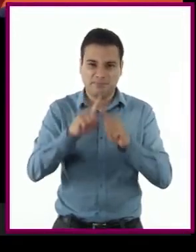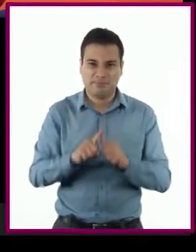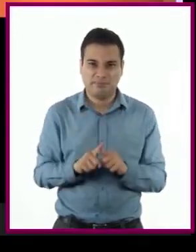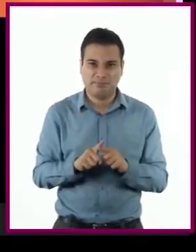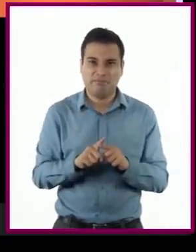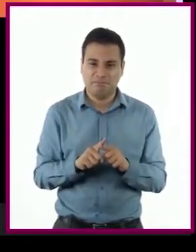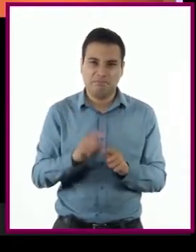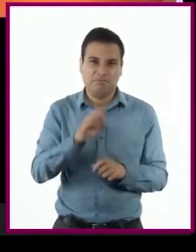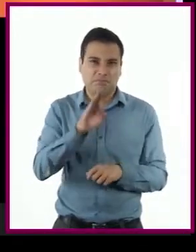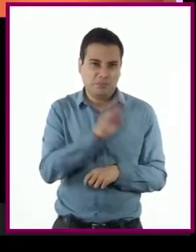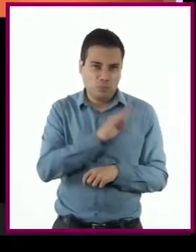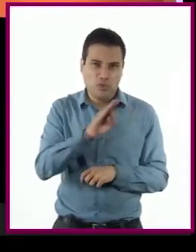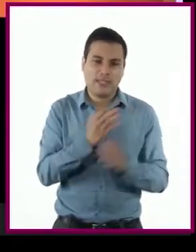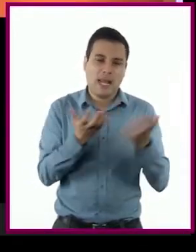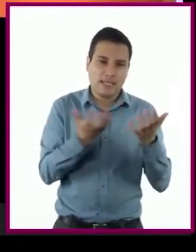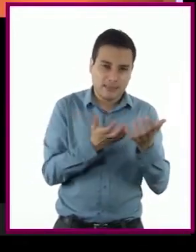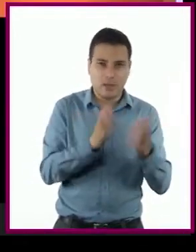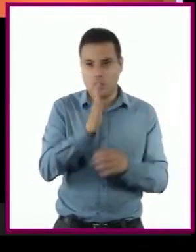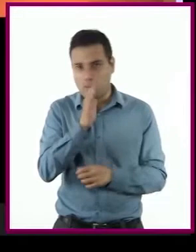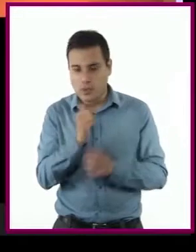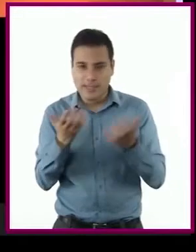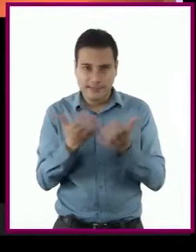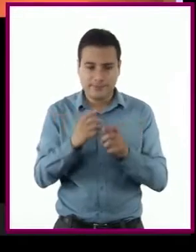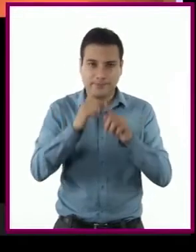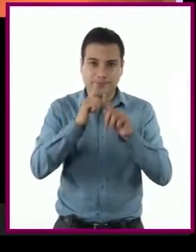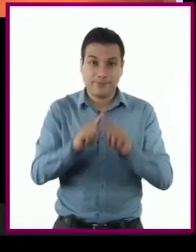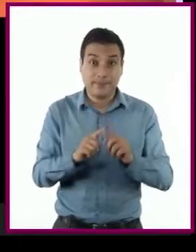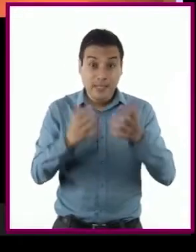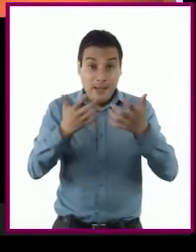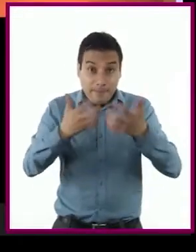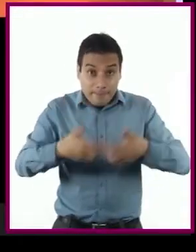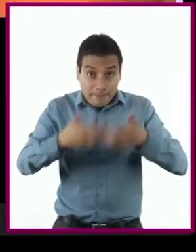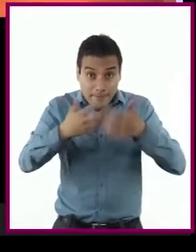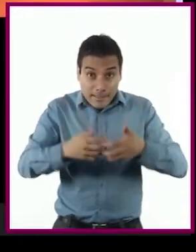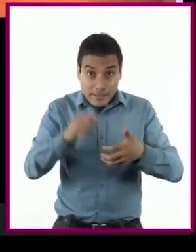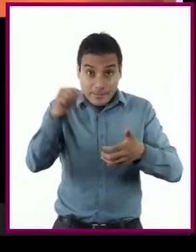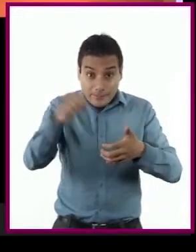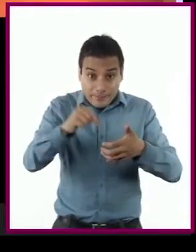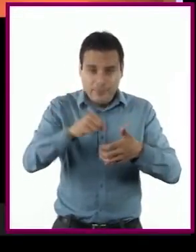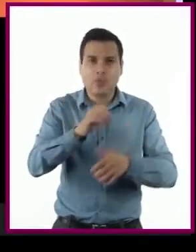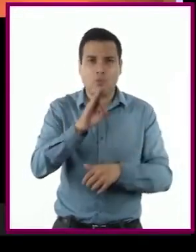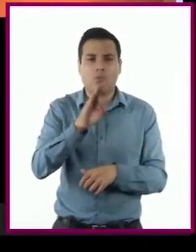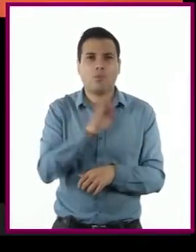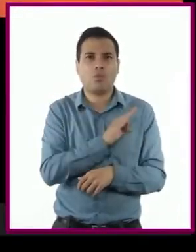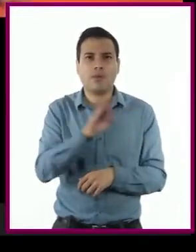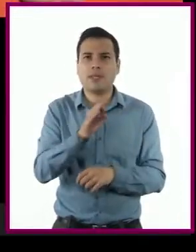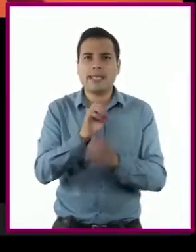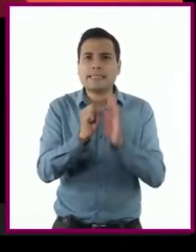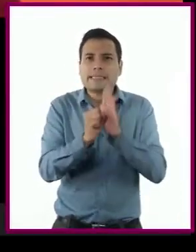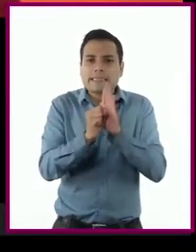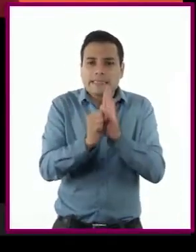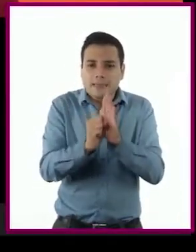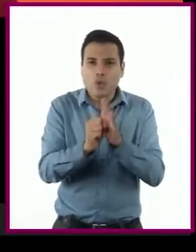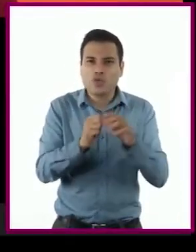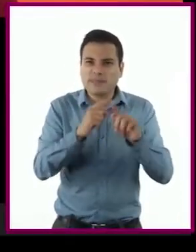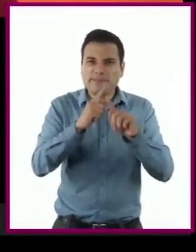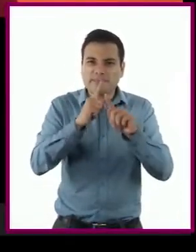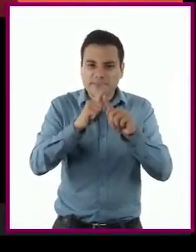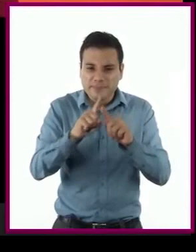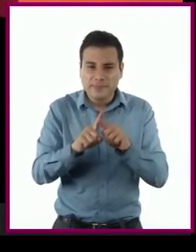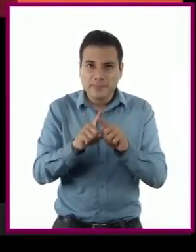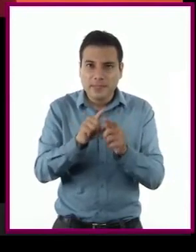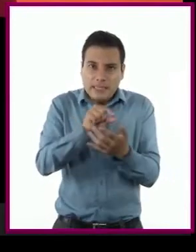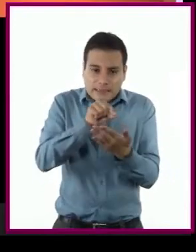no. Además, la máquina podía dar lectura y escribir símbolos sobre una cinta dividida